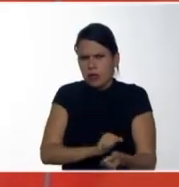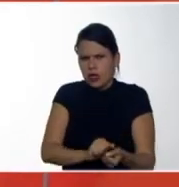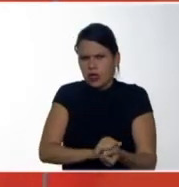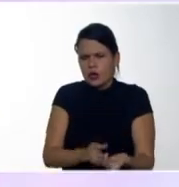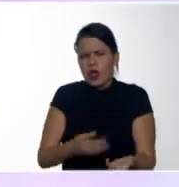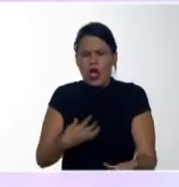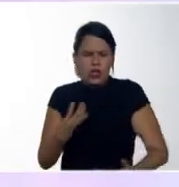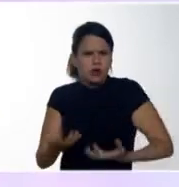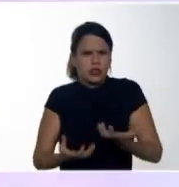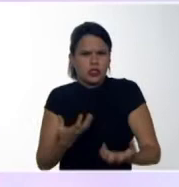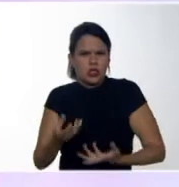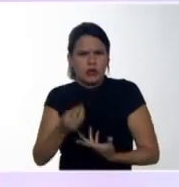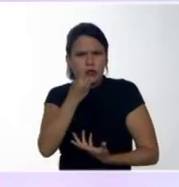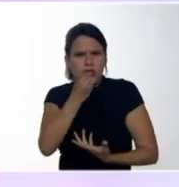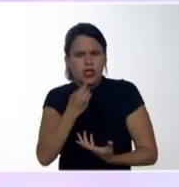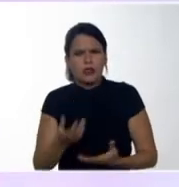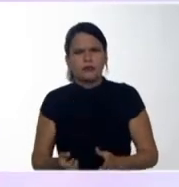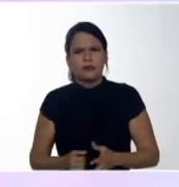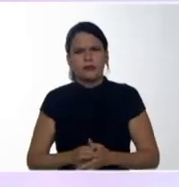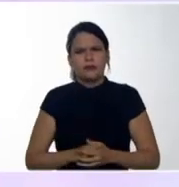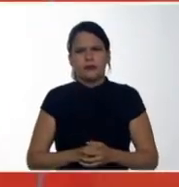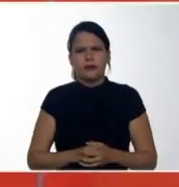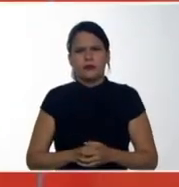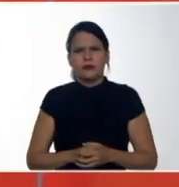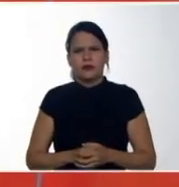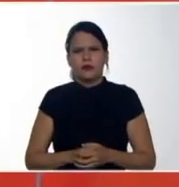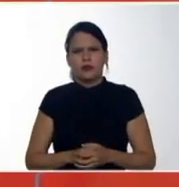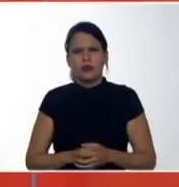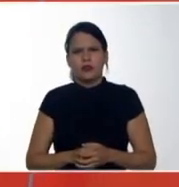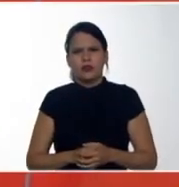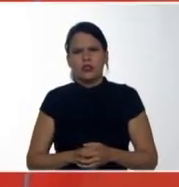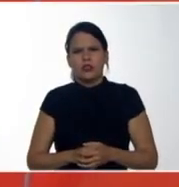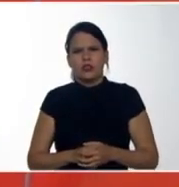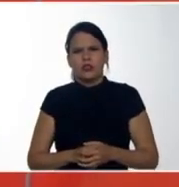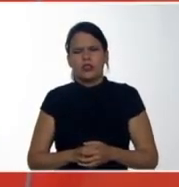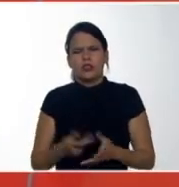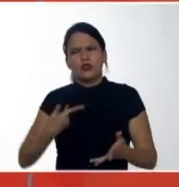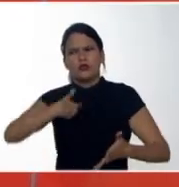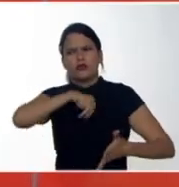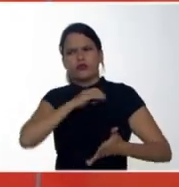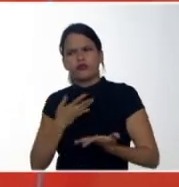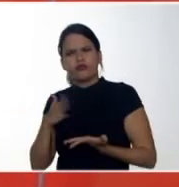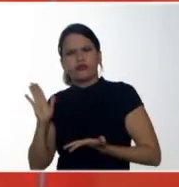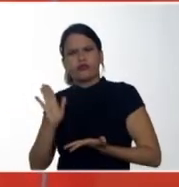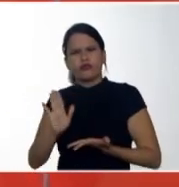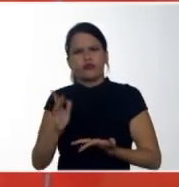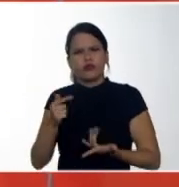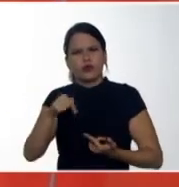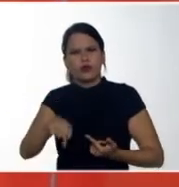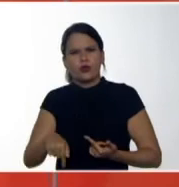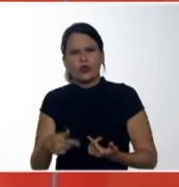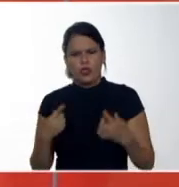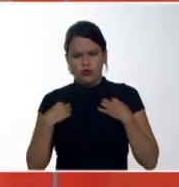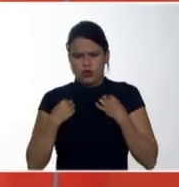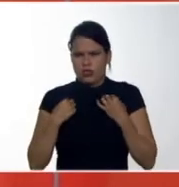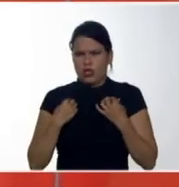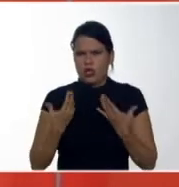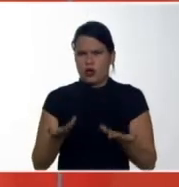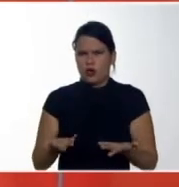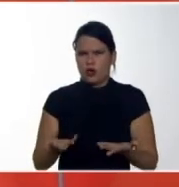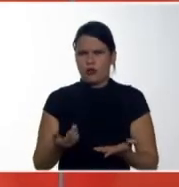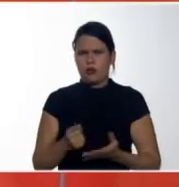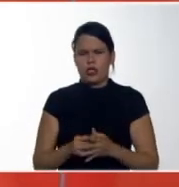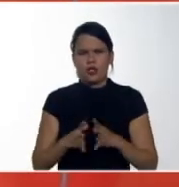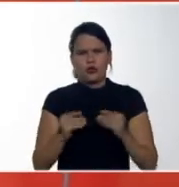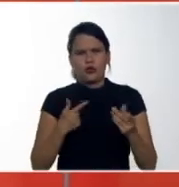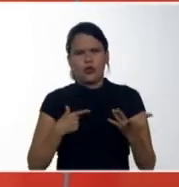un alimento, la cocción, ¿sí? Si nos venimos a la actualidad, nuestra ropa, y desde la actualidad de